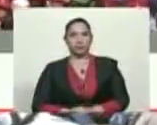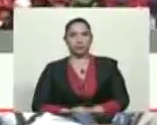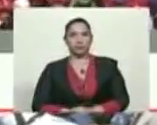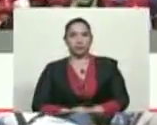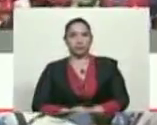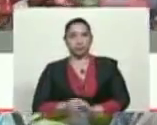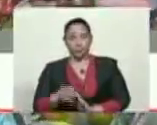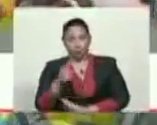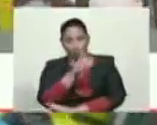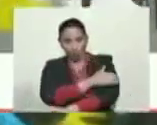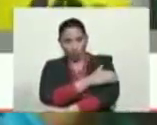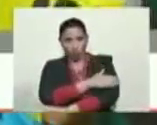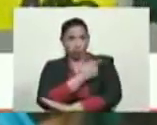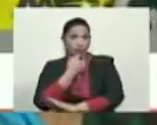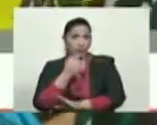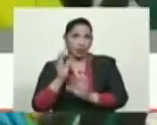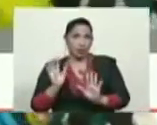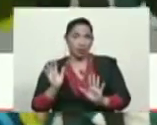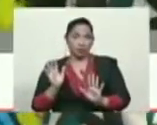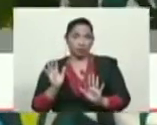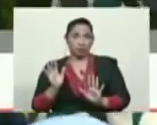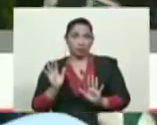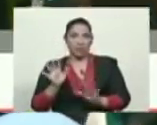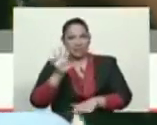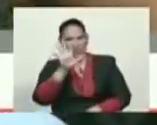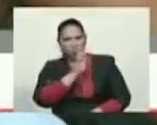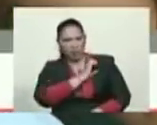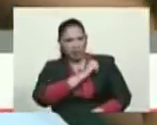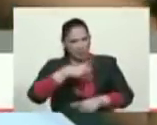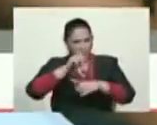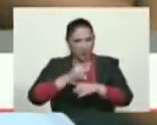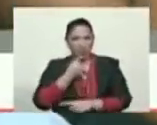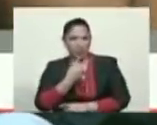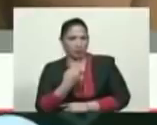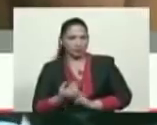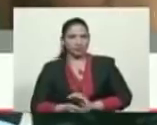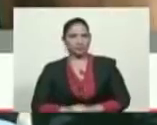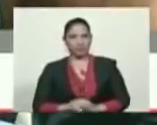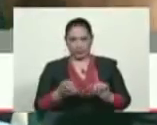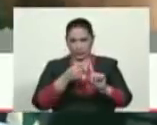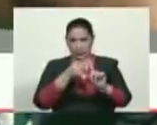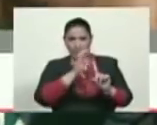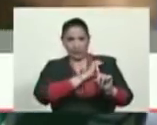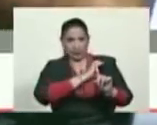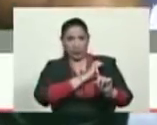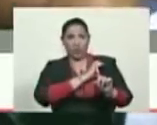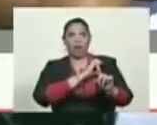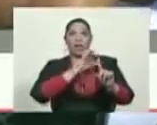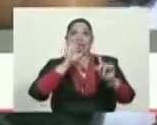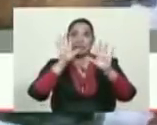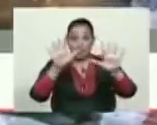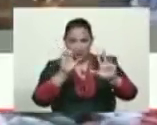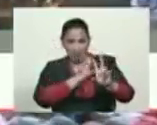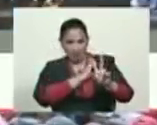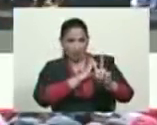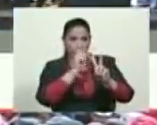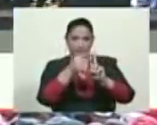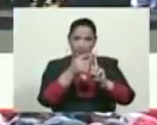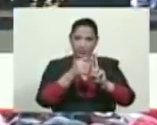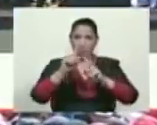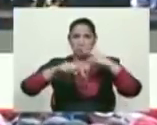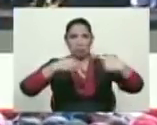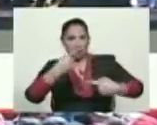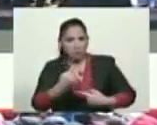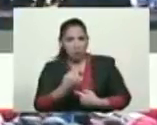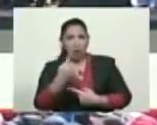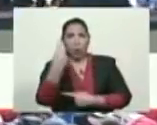Ellos dicen, primero dijeron que era el 5 de enero, ¿verdad? 5 de enero, después el 10 de enero, después nos dieron